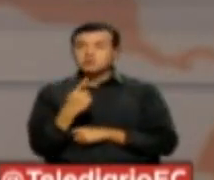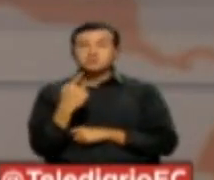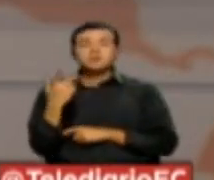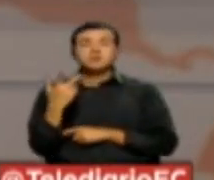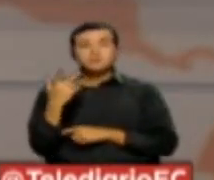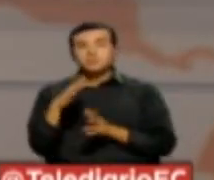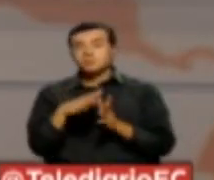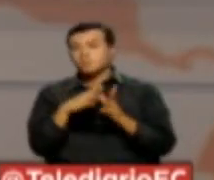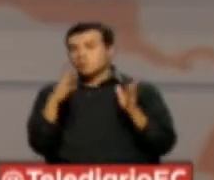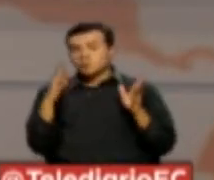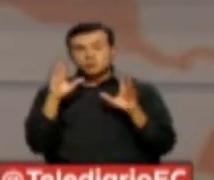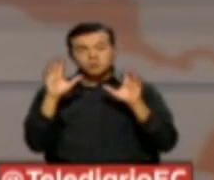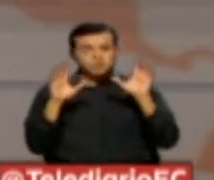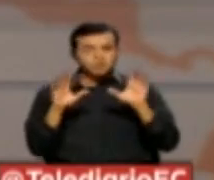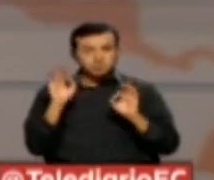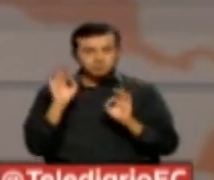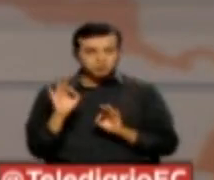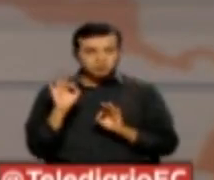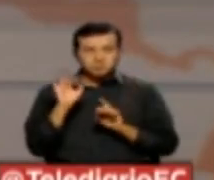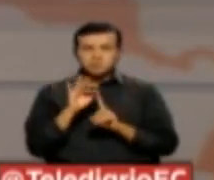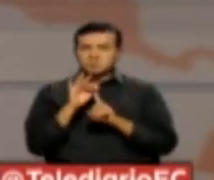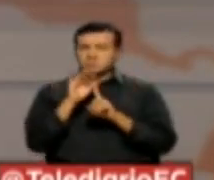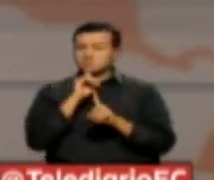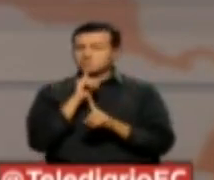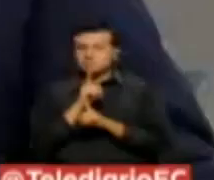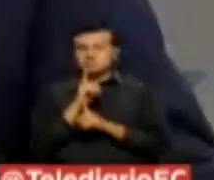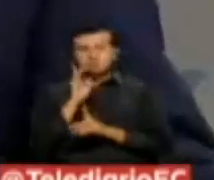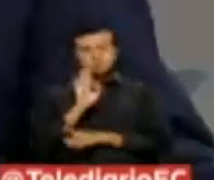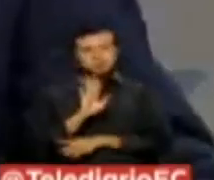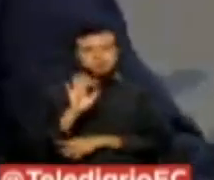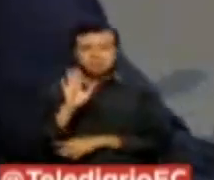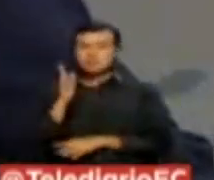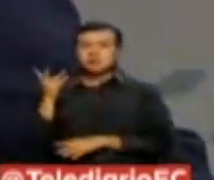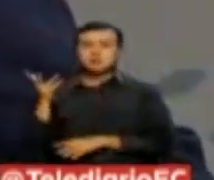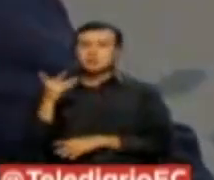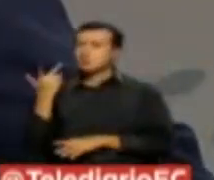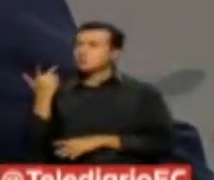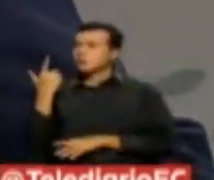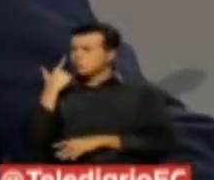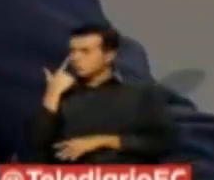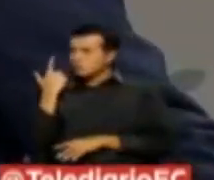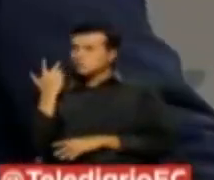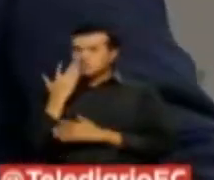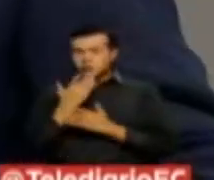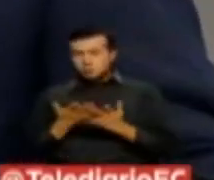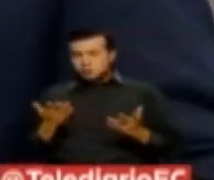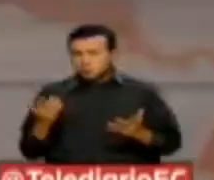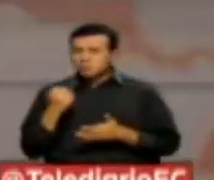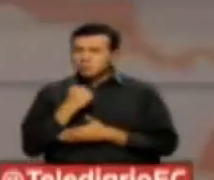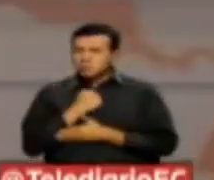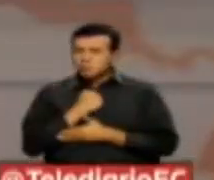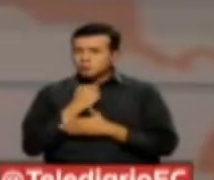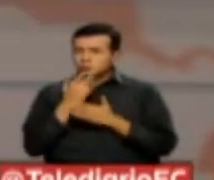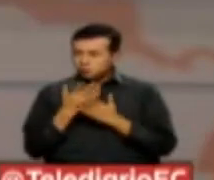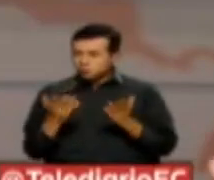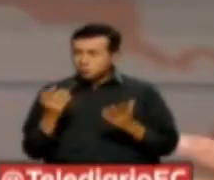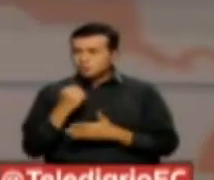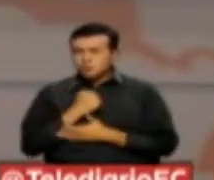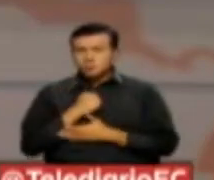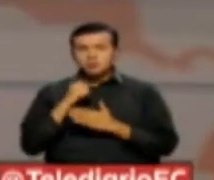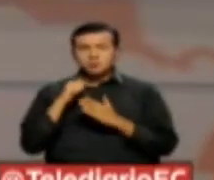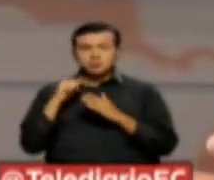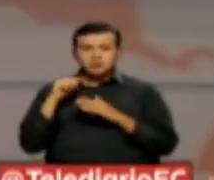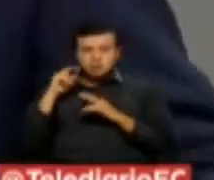un gran museo que es una curaduría especial que pasa con la reserva patrimonial y envasa con la reserva de